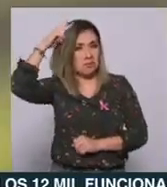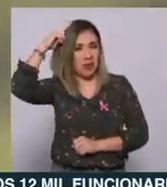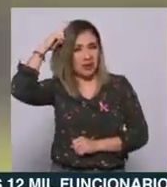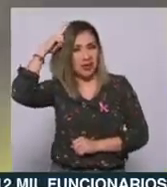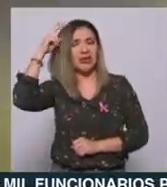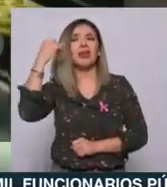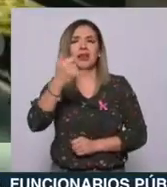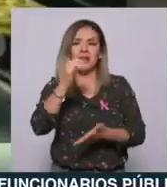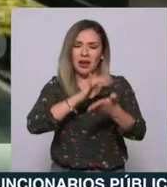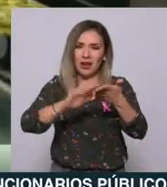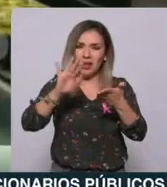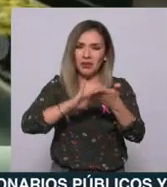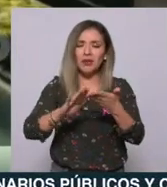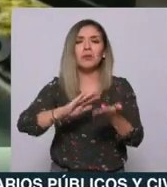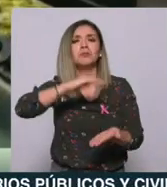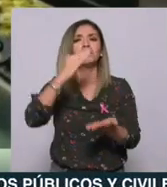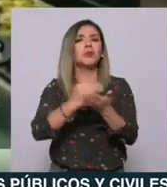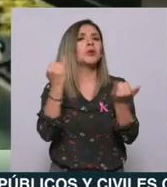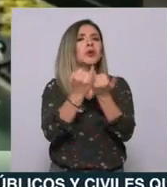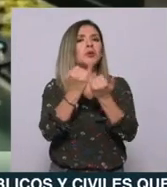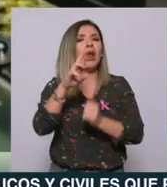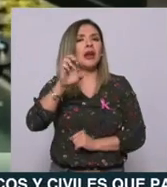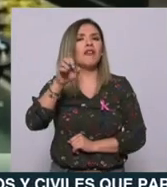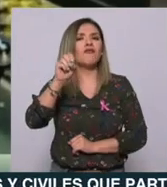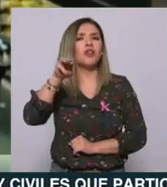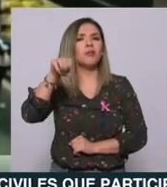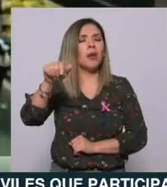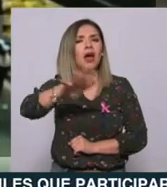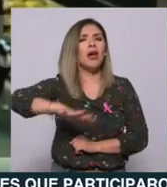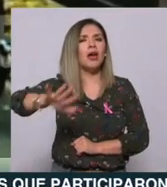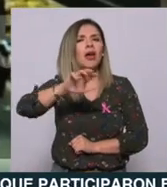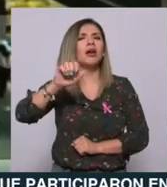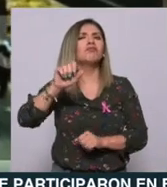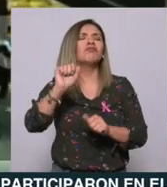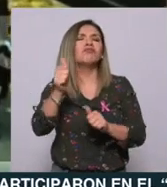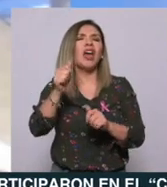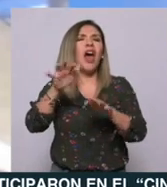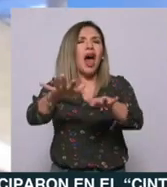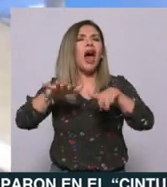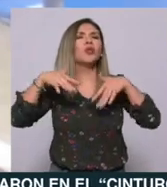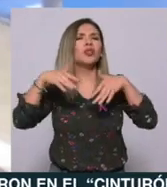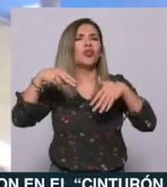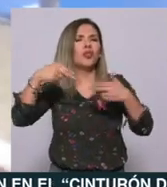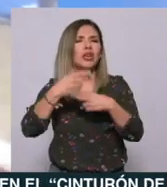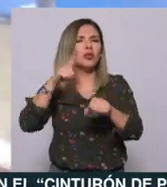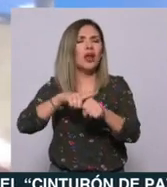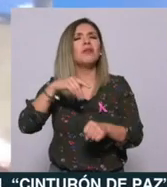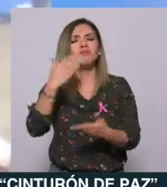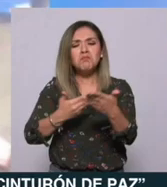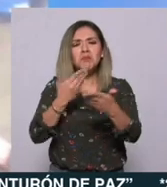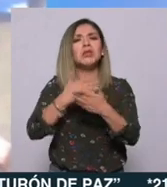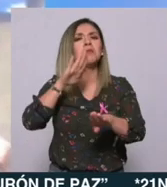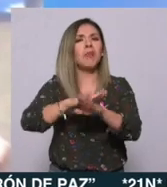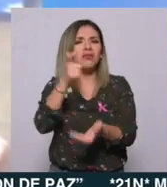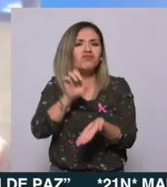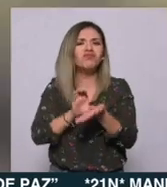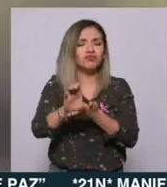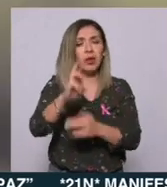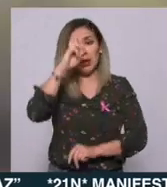y Literatura bloquearon Paseo de la Reforma a la altura del Auditorio Nacional en demanda de mayor presupuesto,